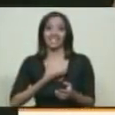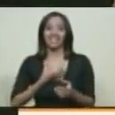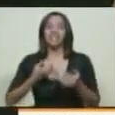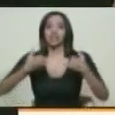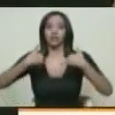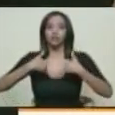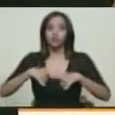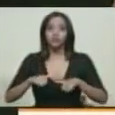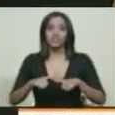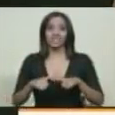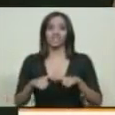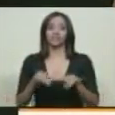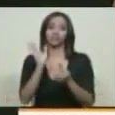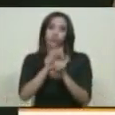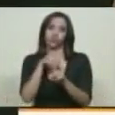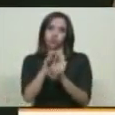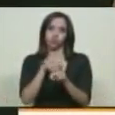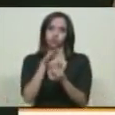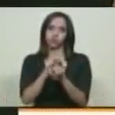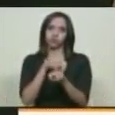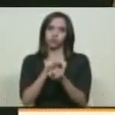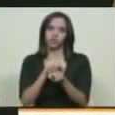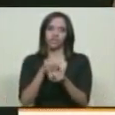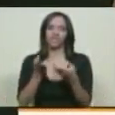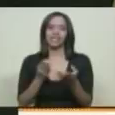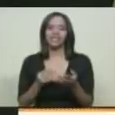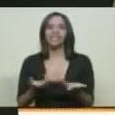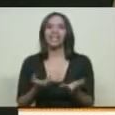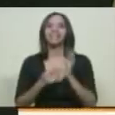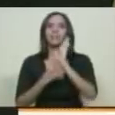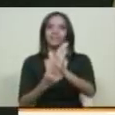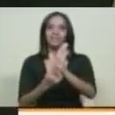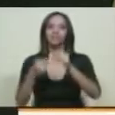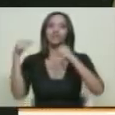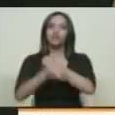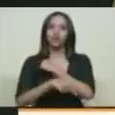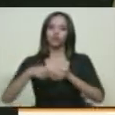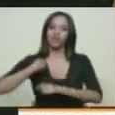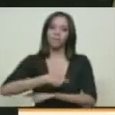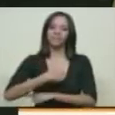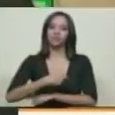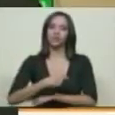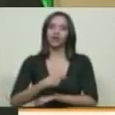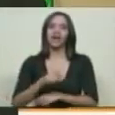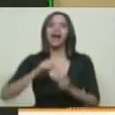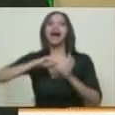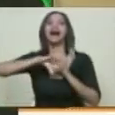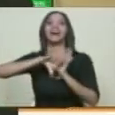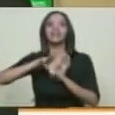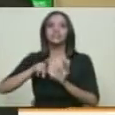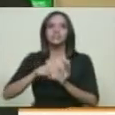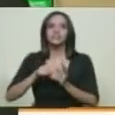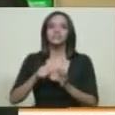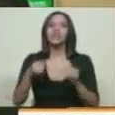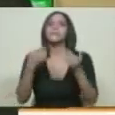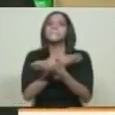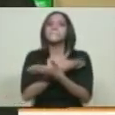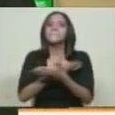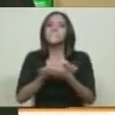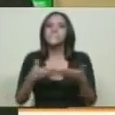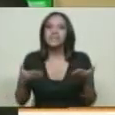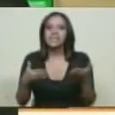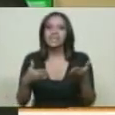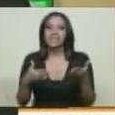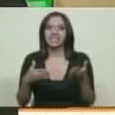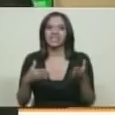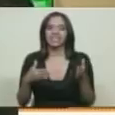su cachorro, que es representante de un fondo de inversión, han cogido miles... miles de viviendas,